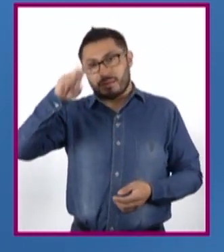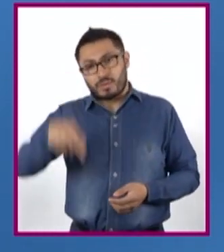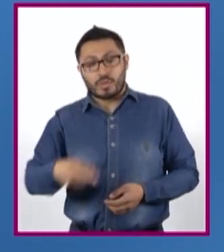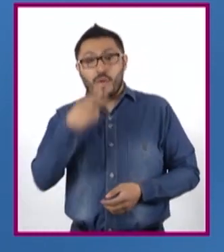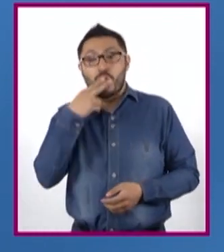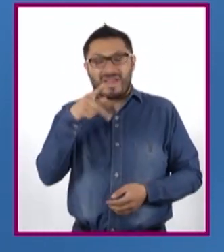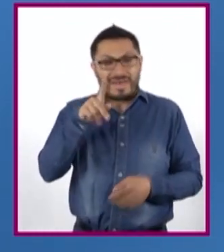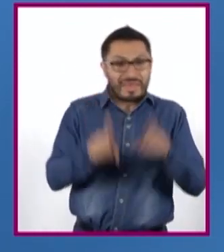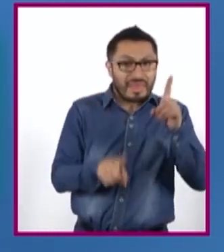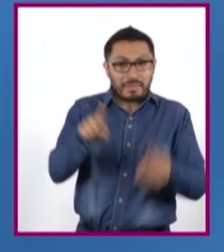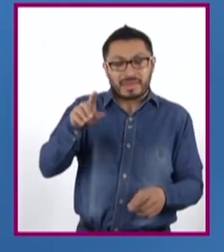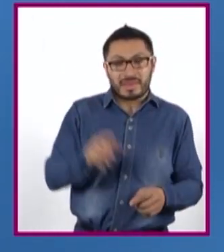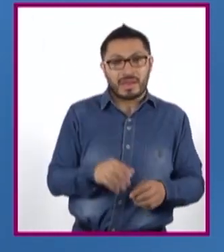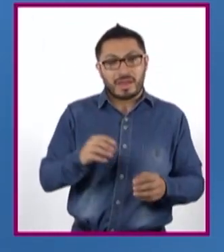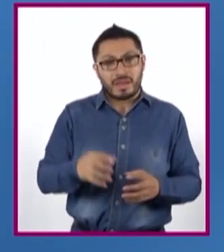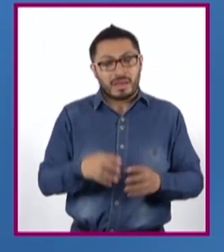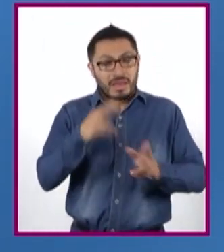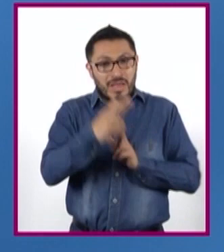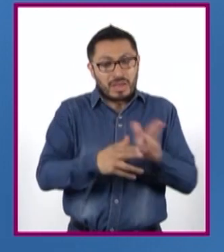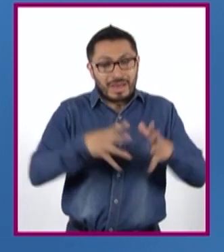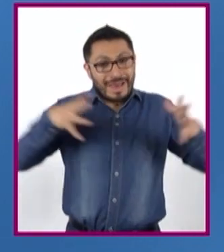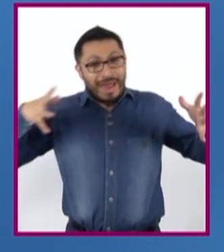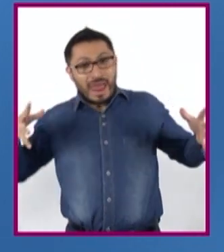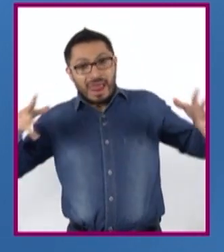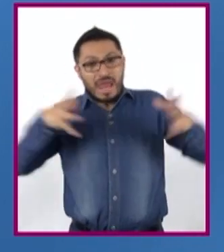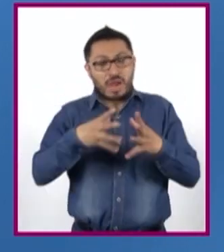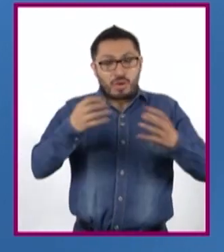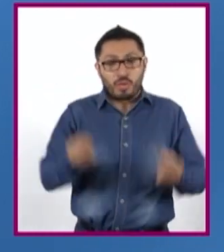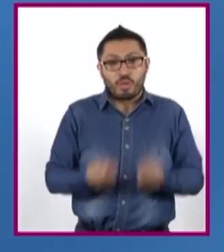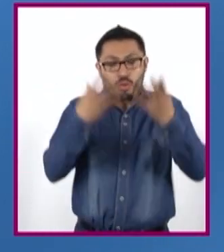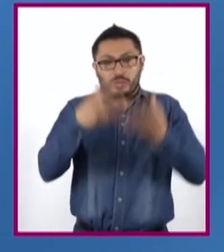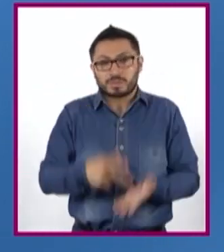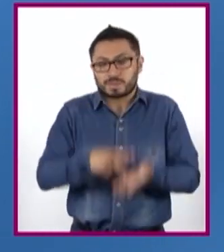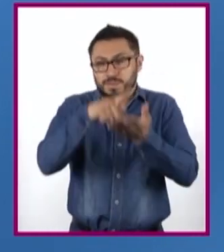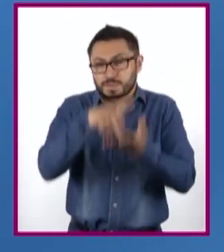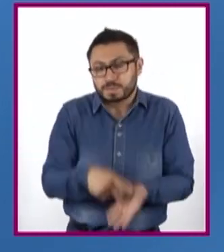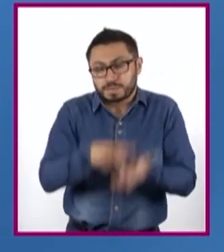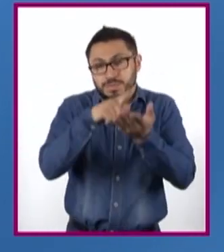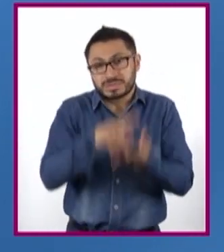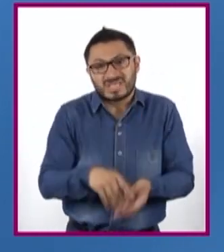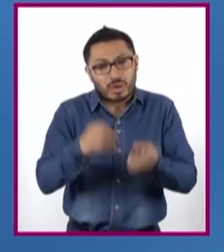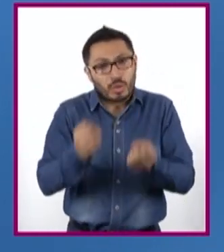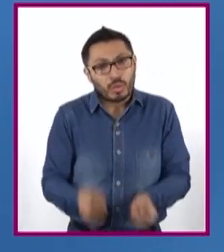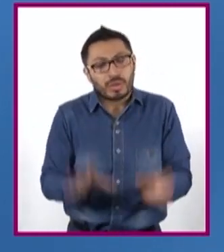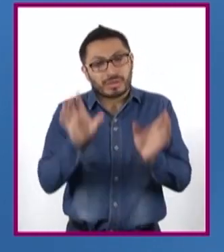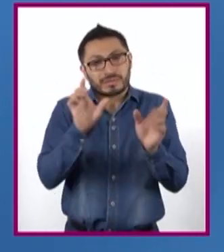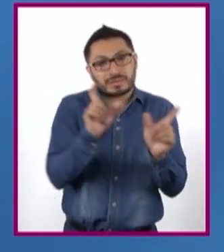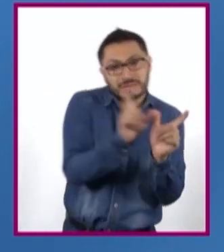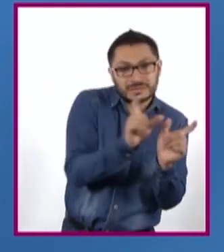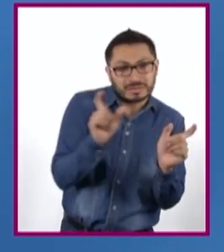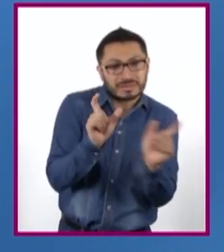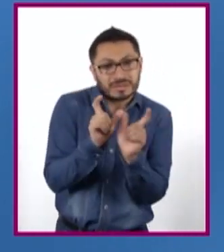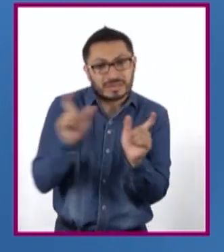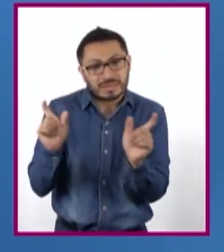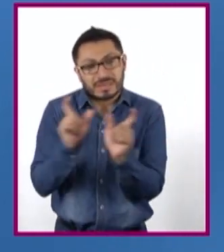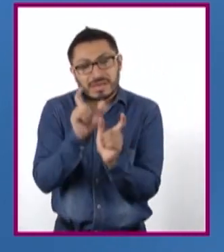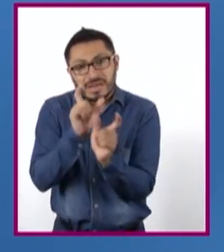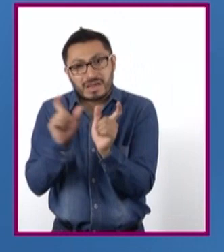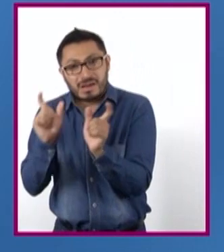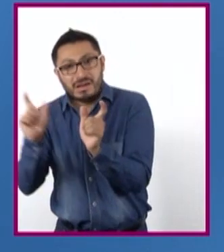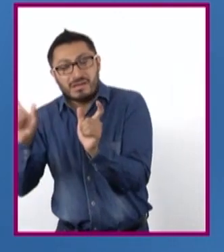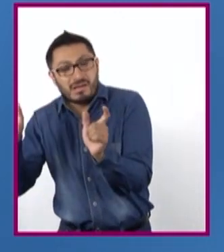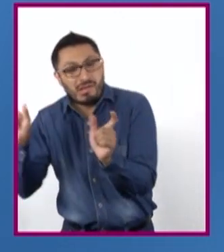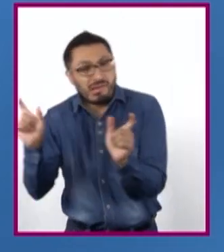factores: el tamaño del tren, cuánto pesaba, el total de carga que arrastraba y la velocidad que